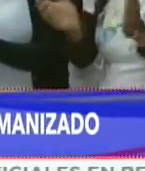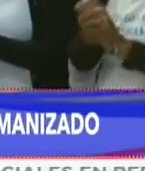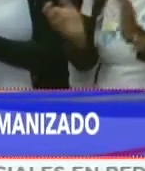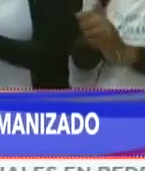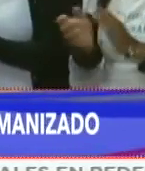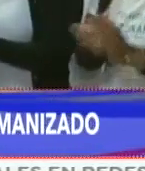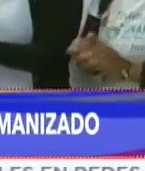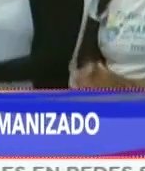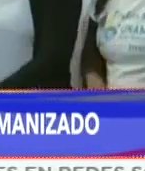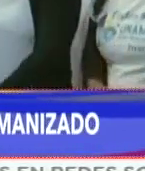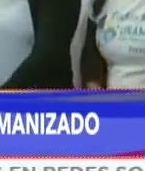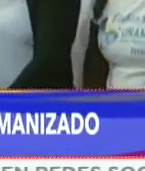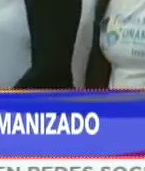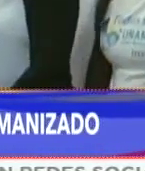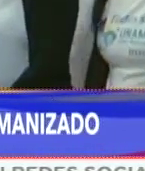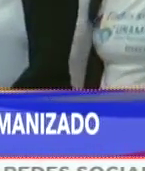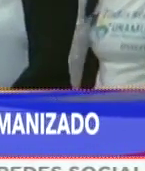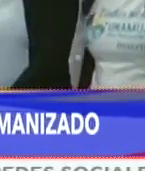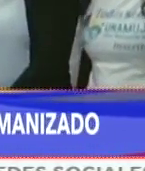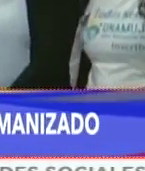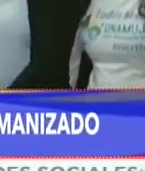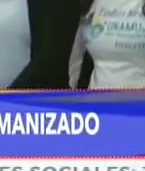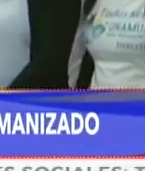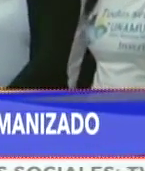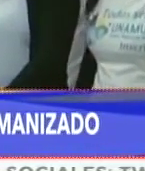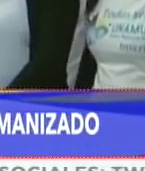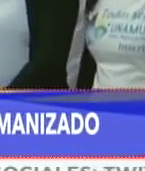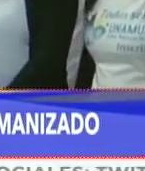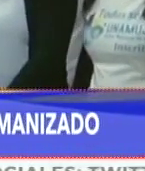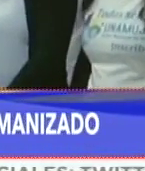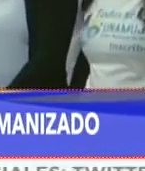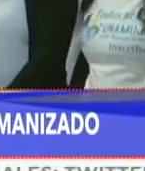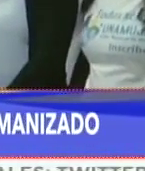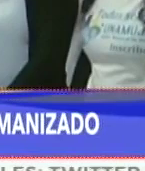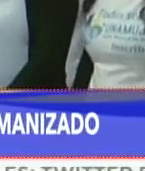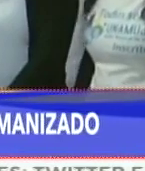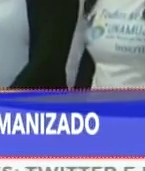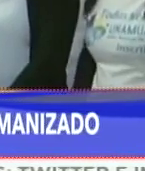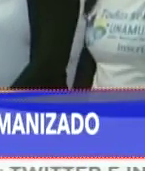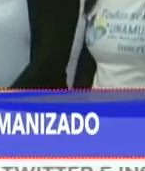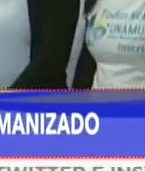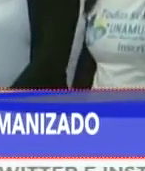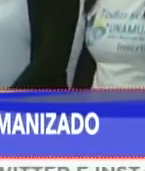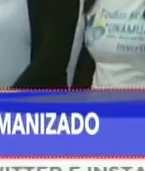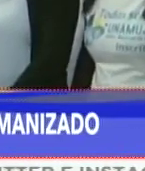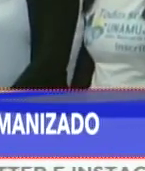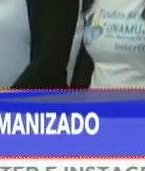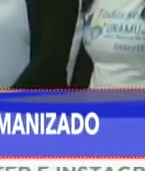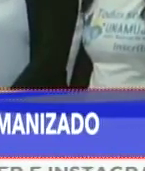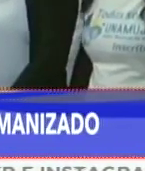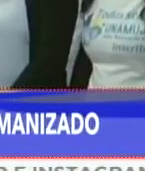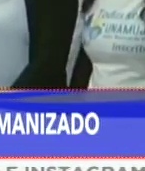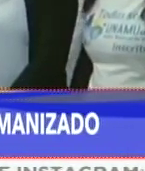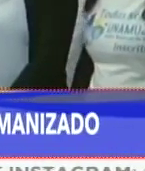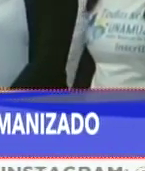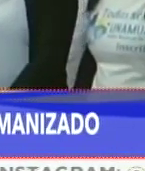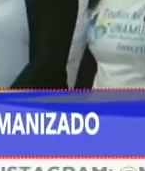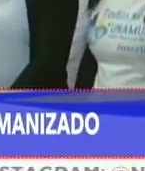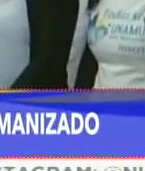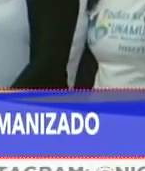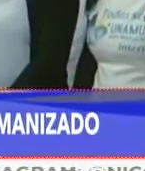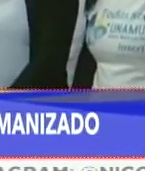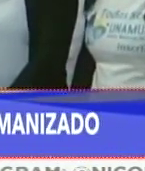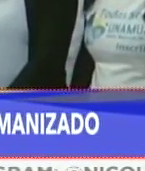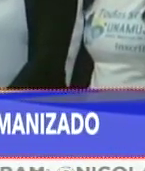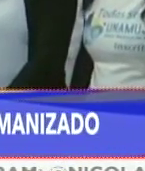de Carrizal. Me encuentro en este momento con el alcalde Farid Freija, alcalde del municipio, la Sony